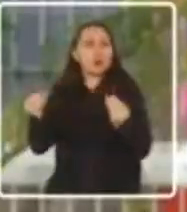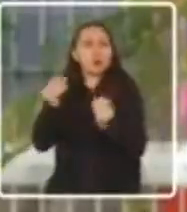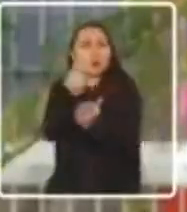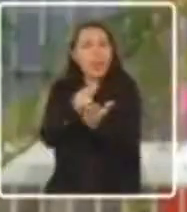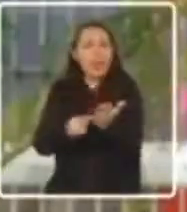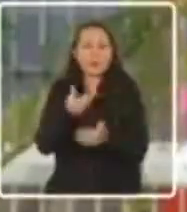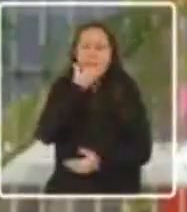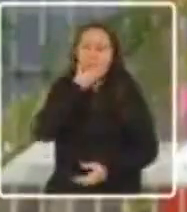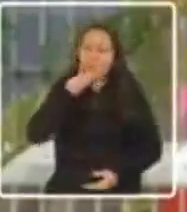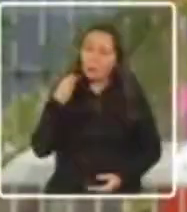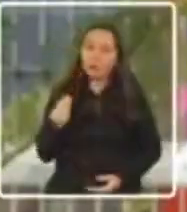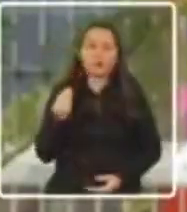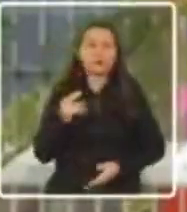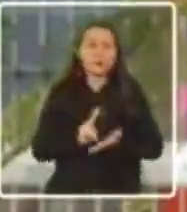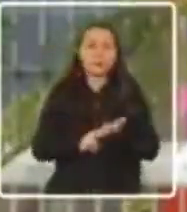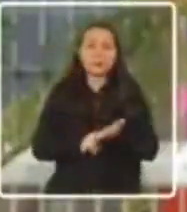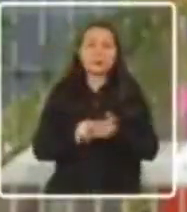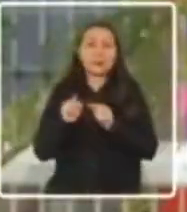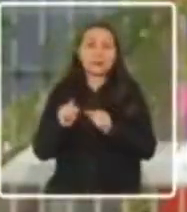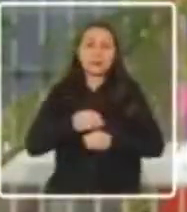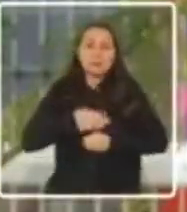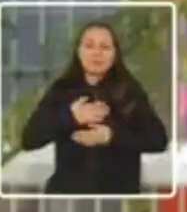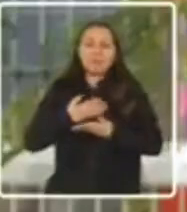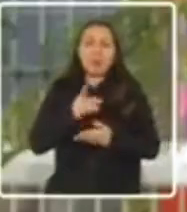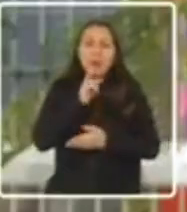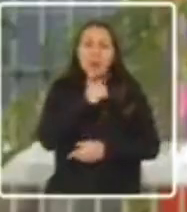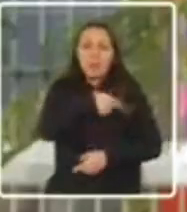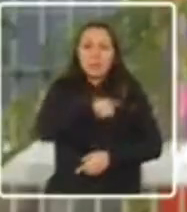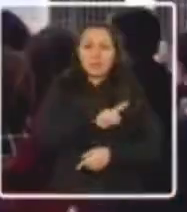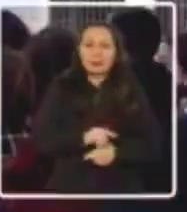es precioso, precioso esa vocación que tienen.